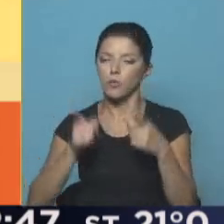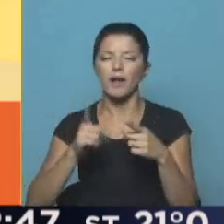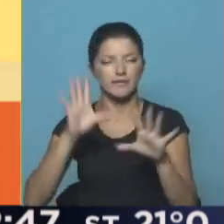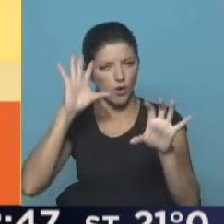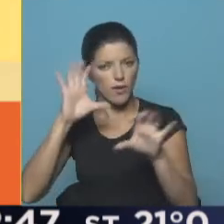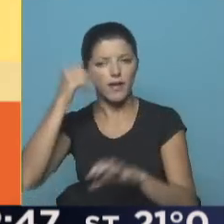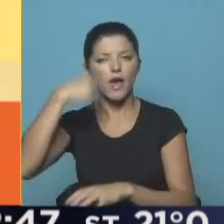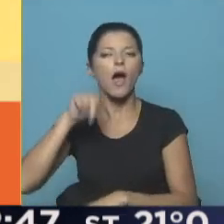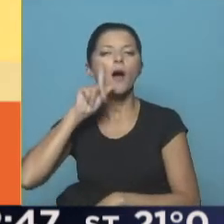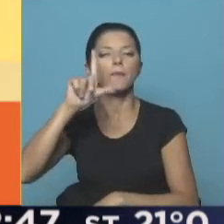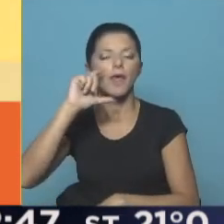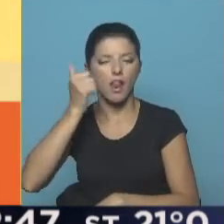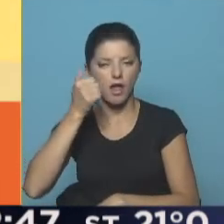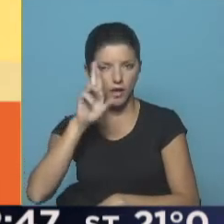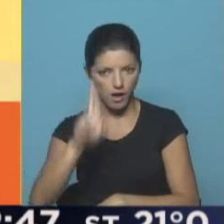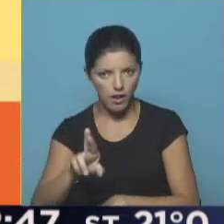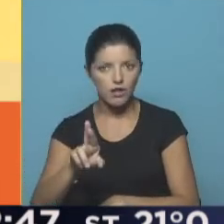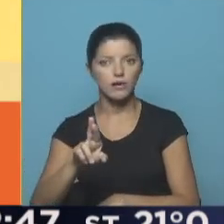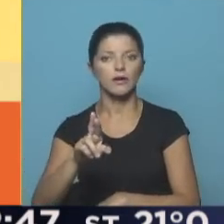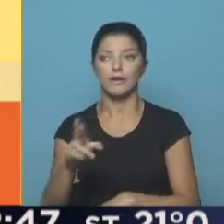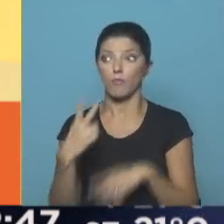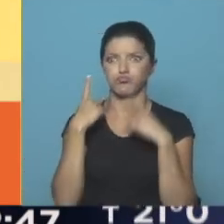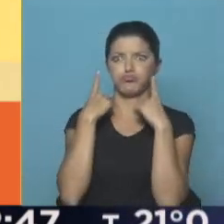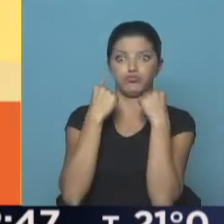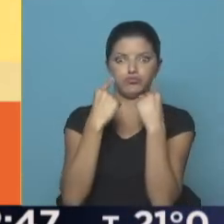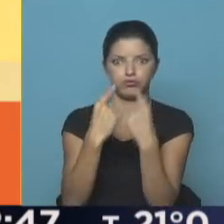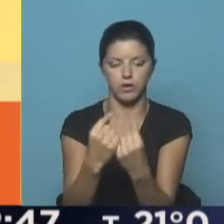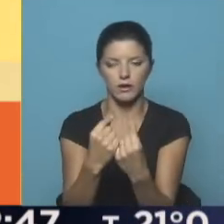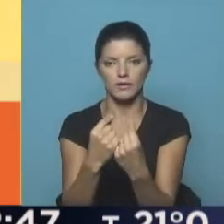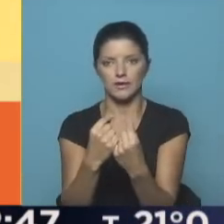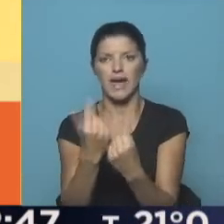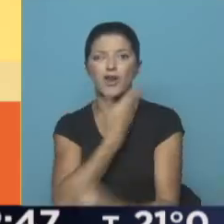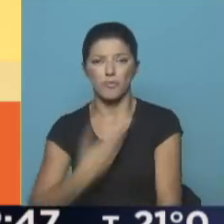Sí, estrella lo vi de los anoche. Estados Unidos? Criticó fuertemente, criticó al gobierno